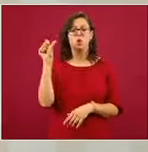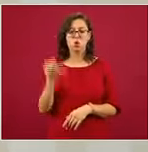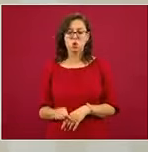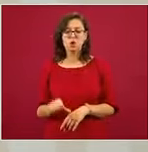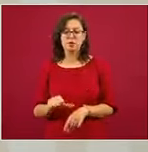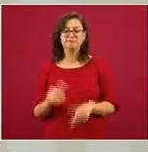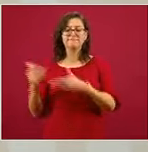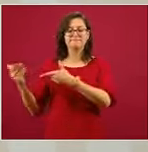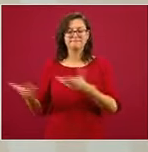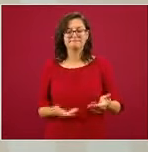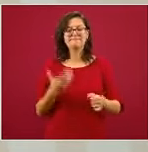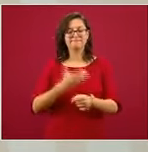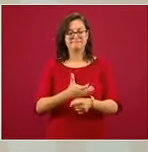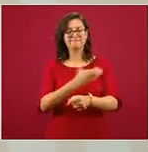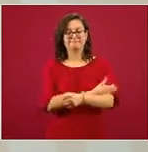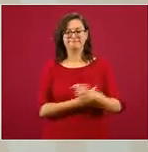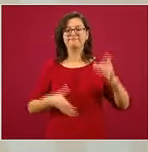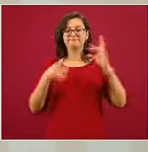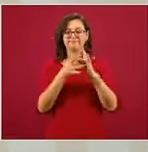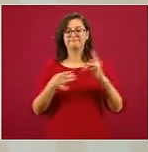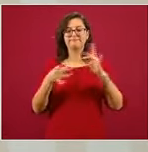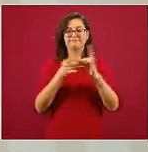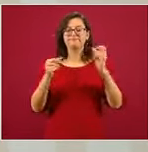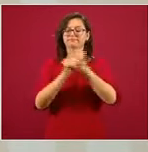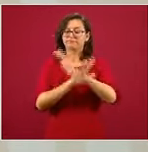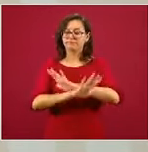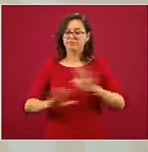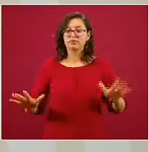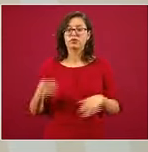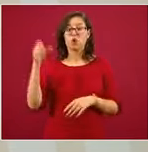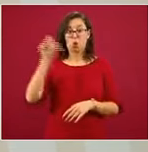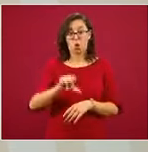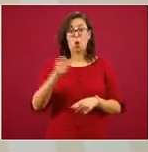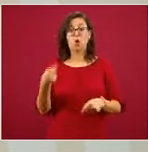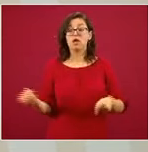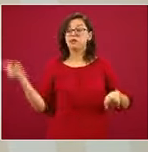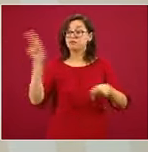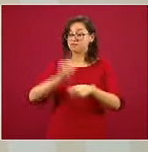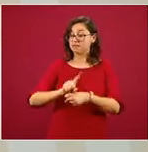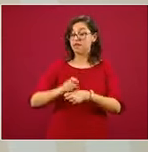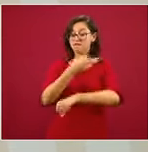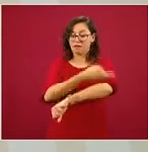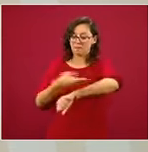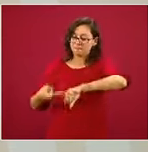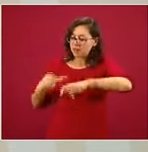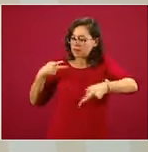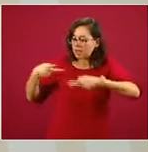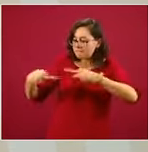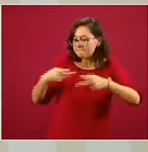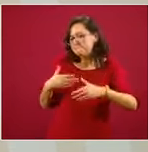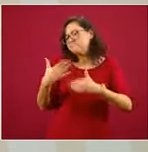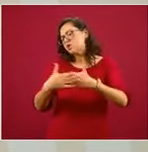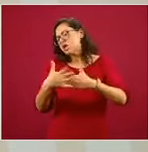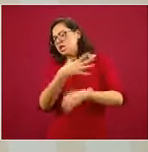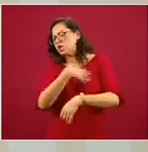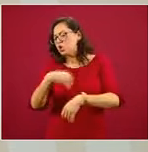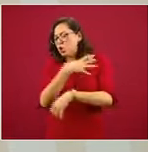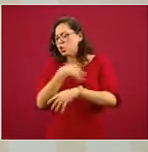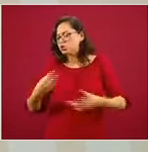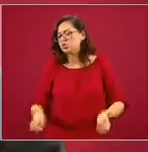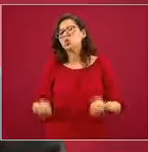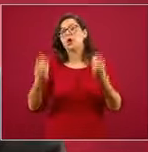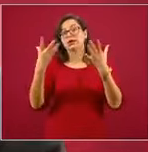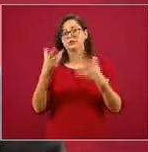a hablarnos de manera detallada sobre la importancia de este día, el Día de la Planificación Familiar, y en el contexto de